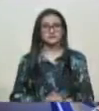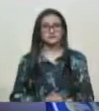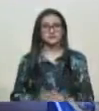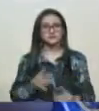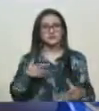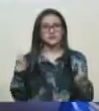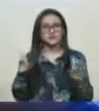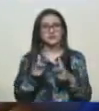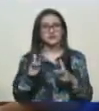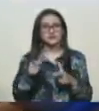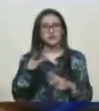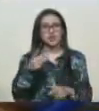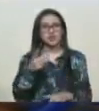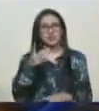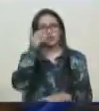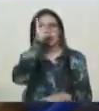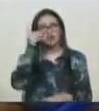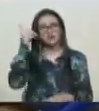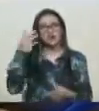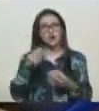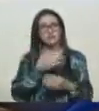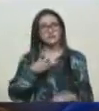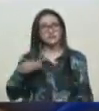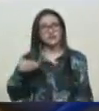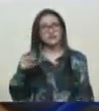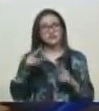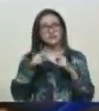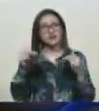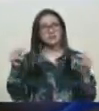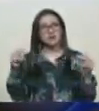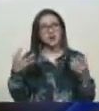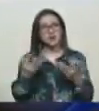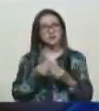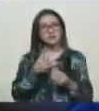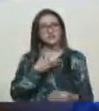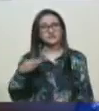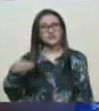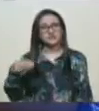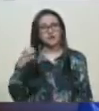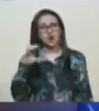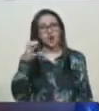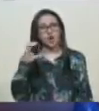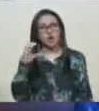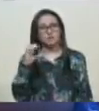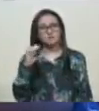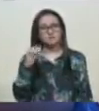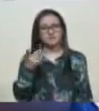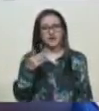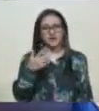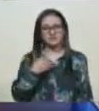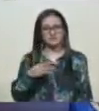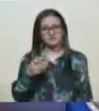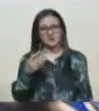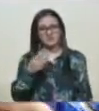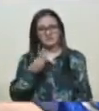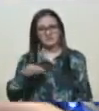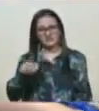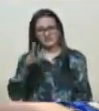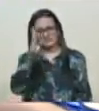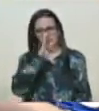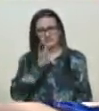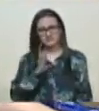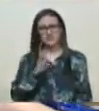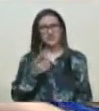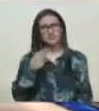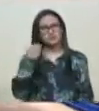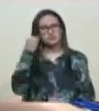ayer de Donald Trump con el presidente de Panamá, con el presidente de Colombia, Michelle Temer también. ¿Qué le parece esta especie de lobby contra Venezuela? Es